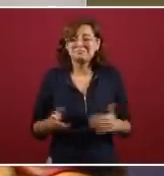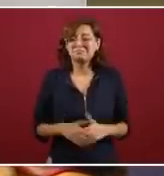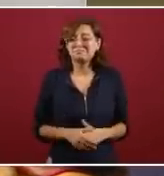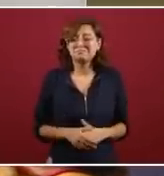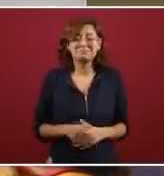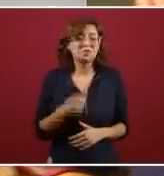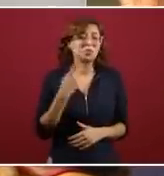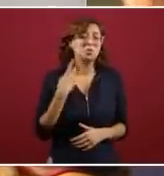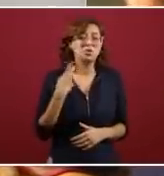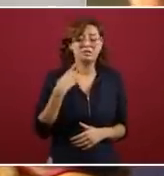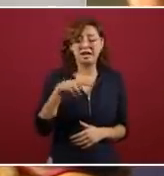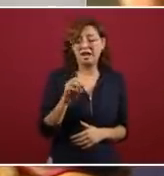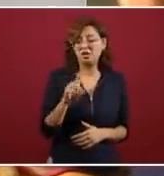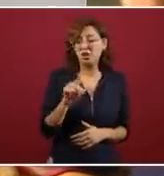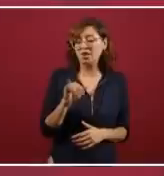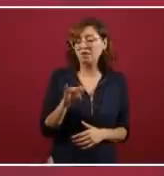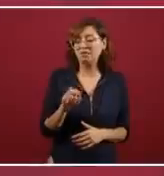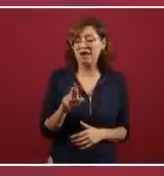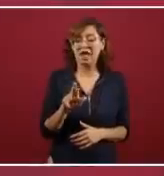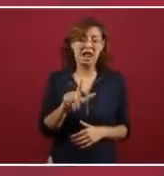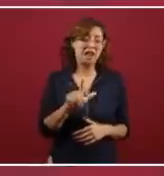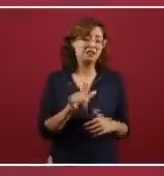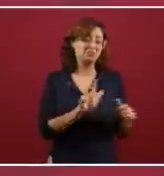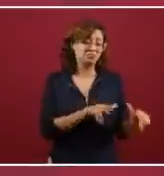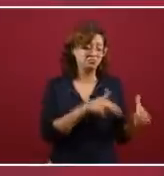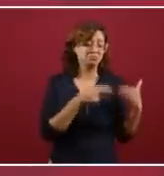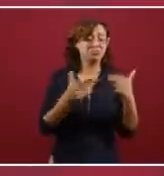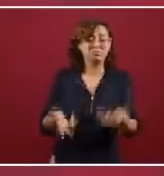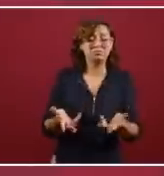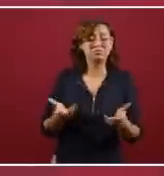de la política neoliberal.